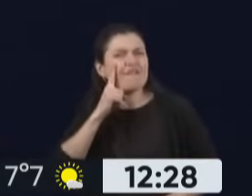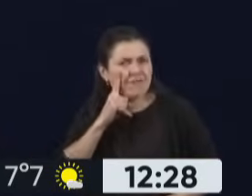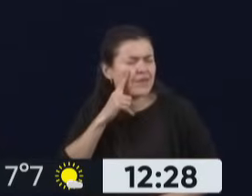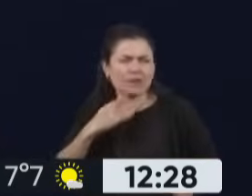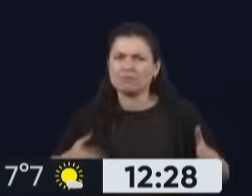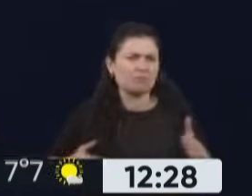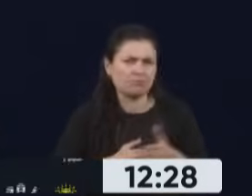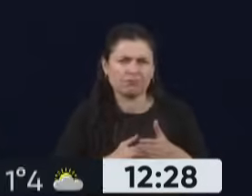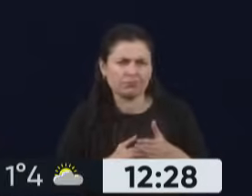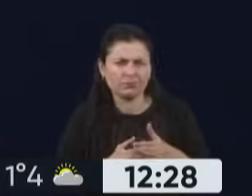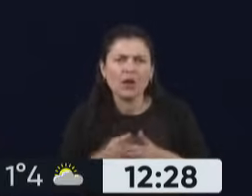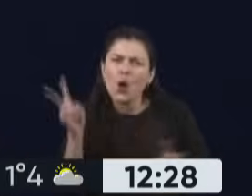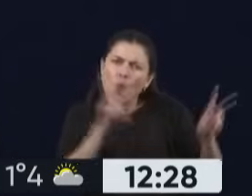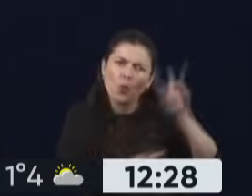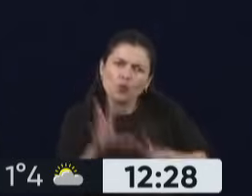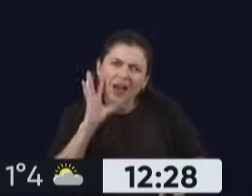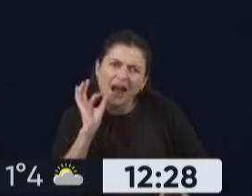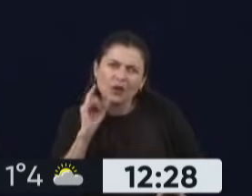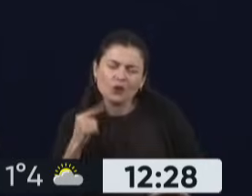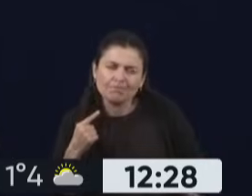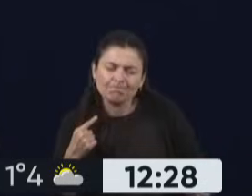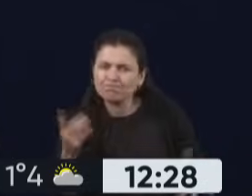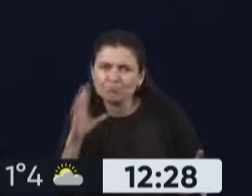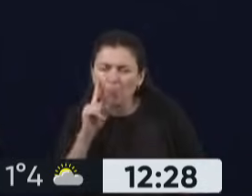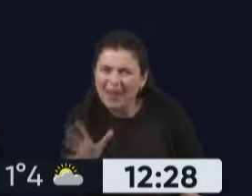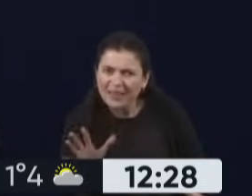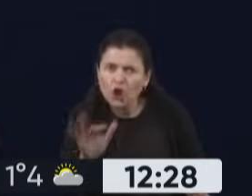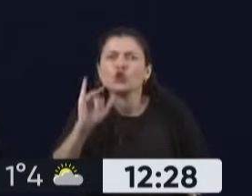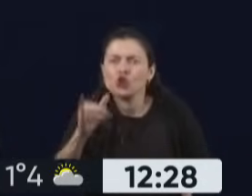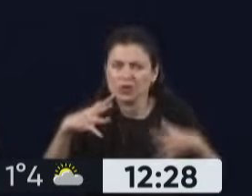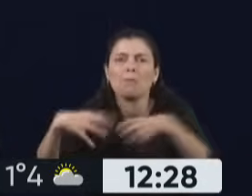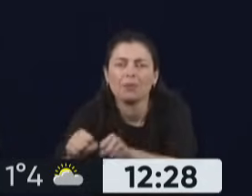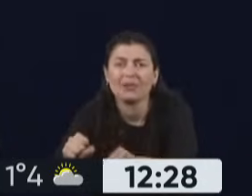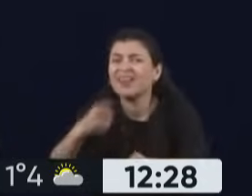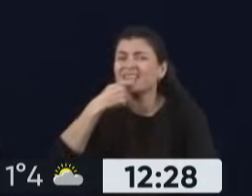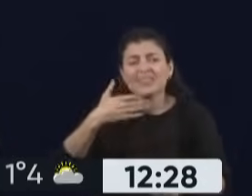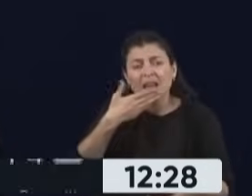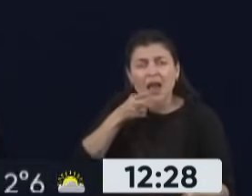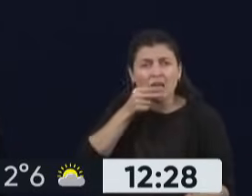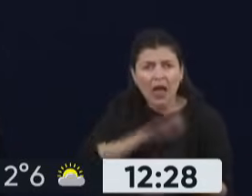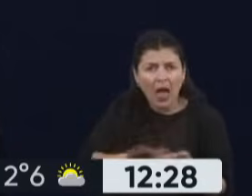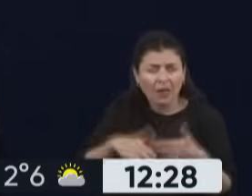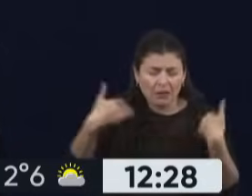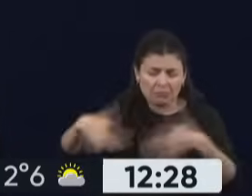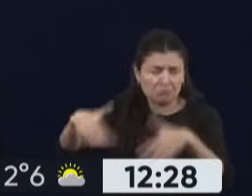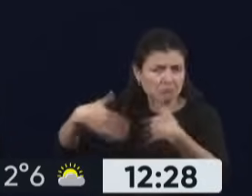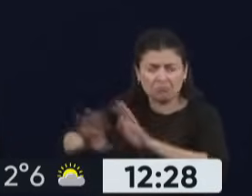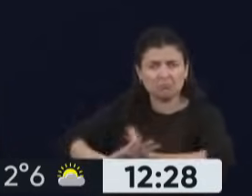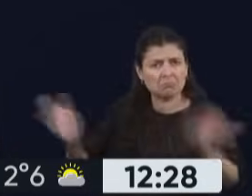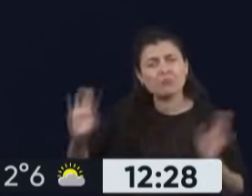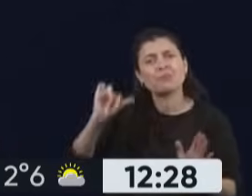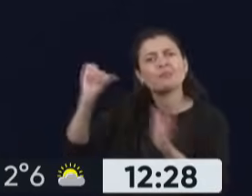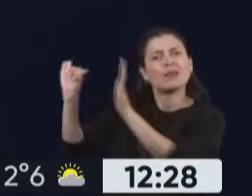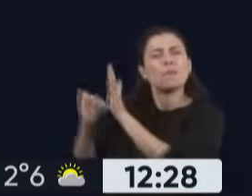todo el sistema. ¿Y qué implica? Que los países tienen que analizar, entender y